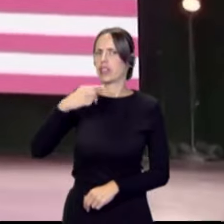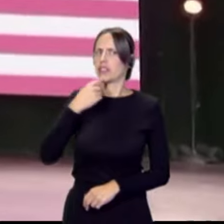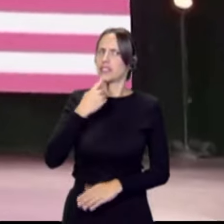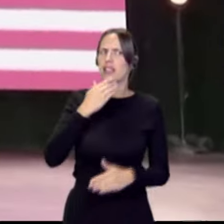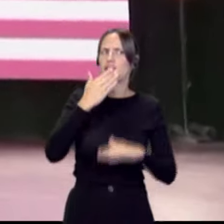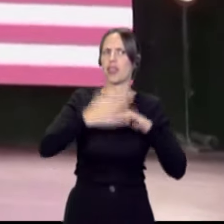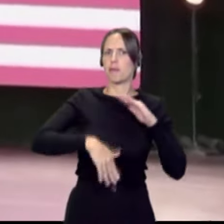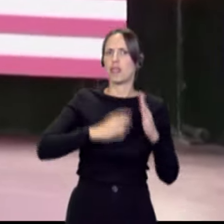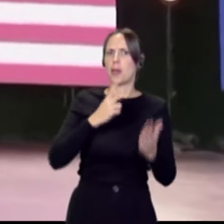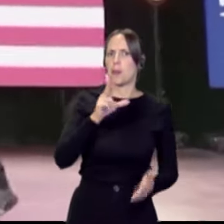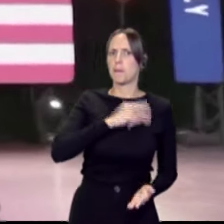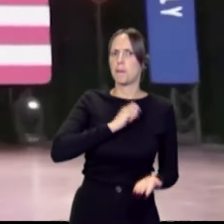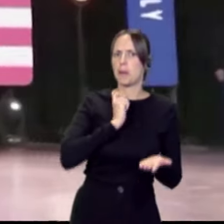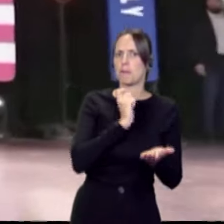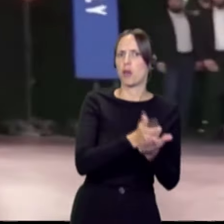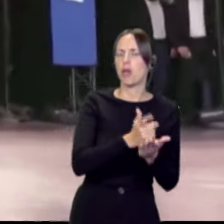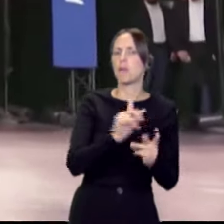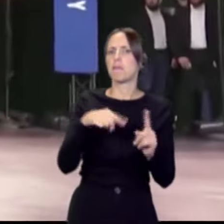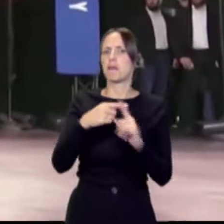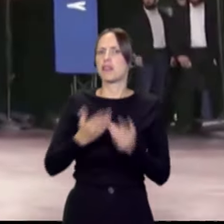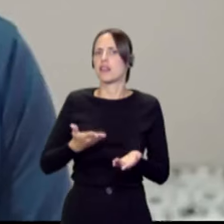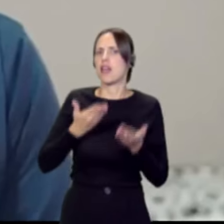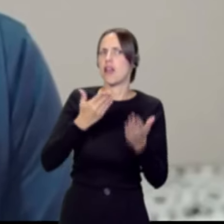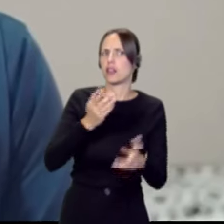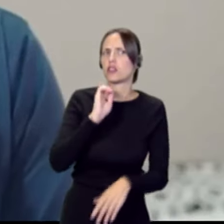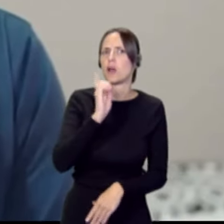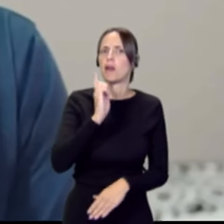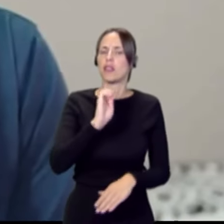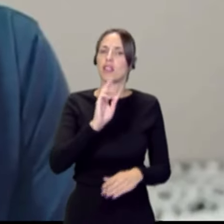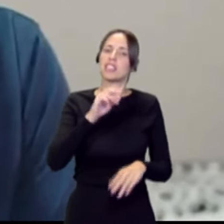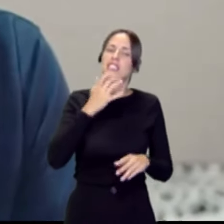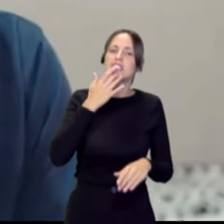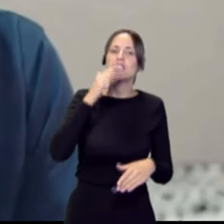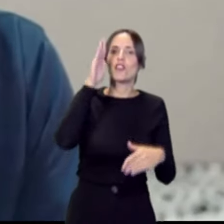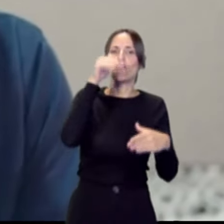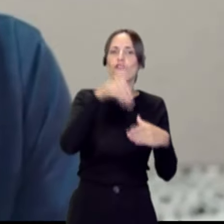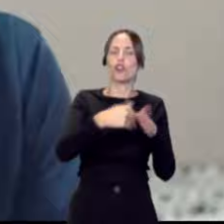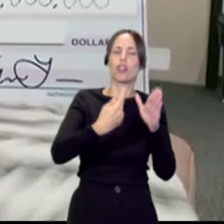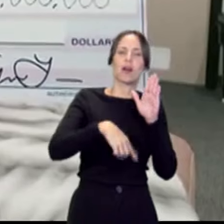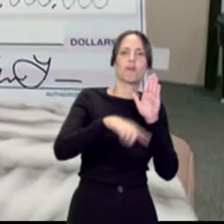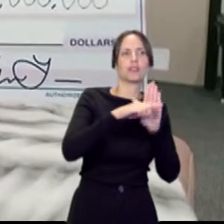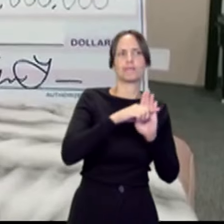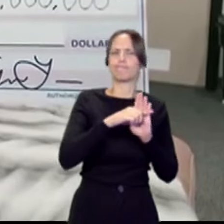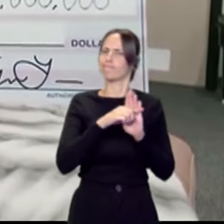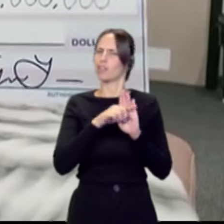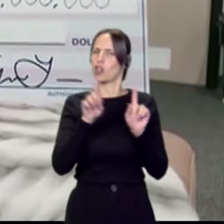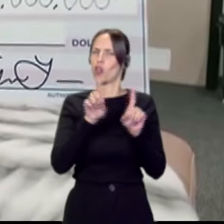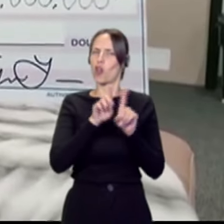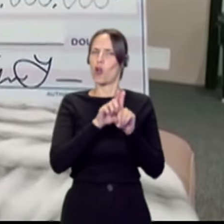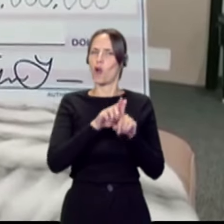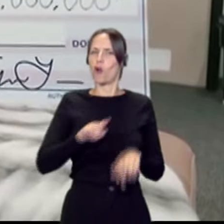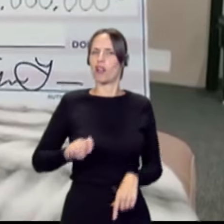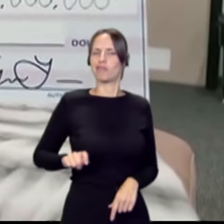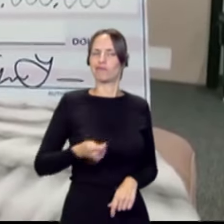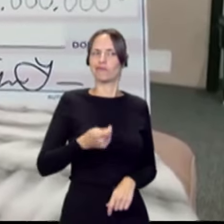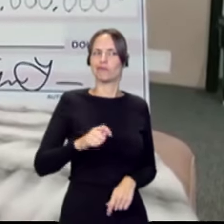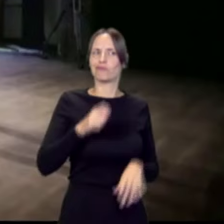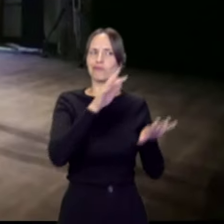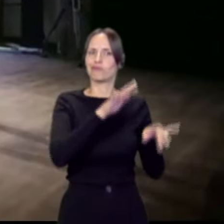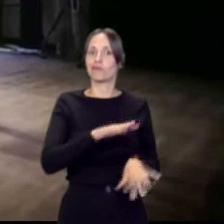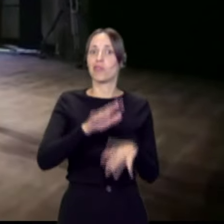solo a votantes inscritos abona las sospechas de soborno, y más cuando hay estados que consideran ilegal